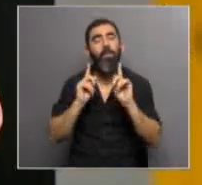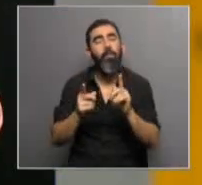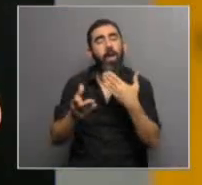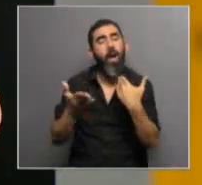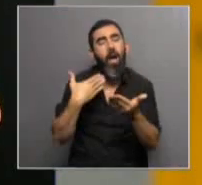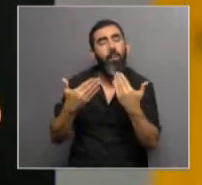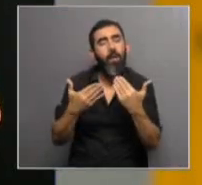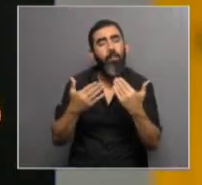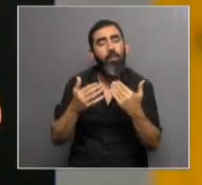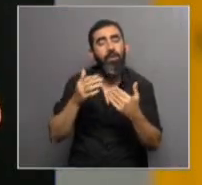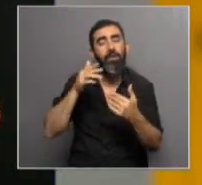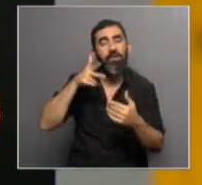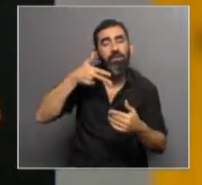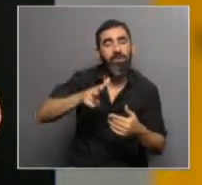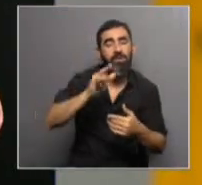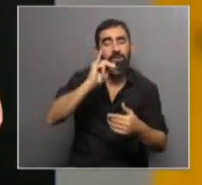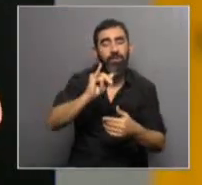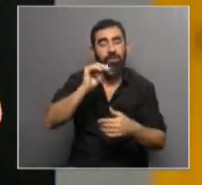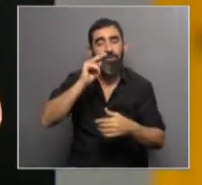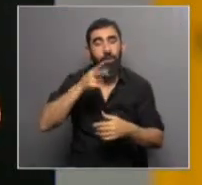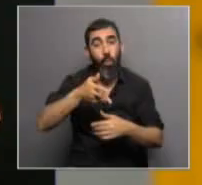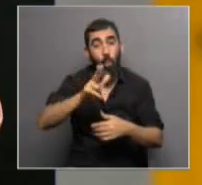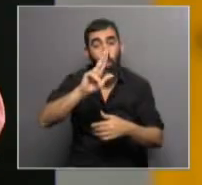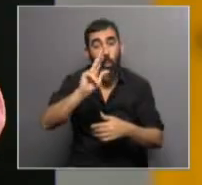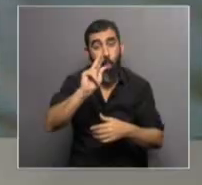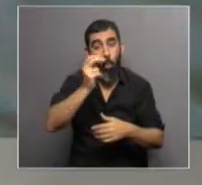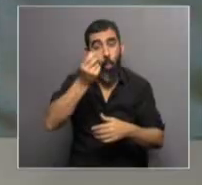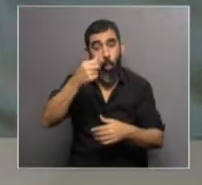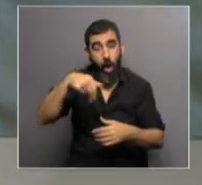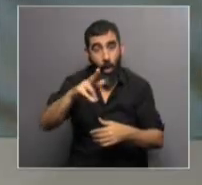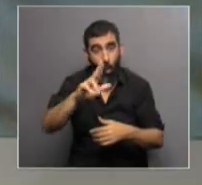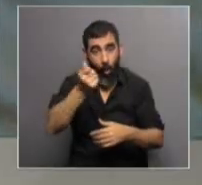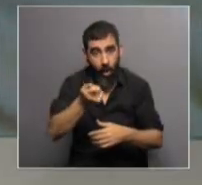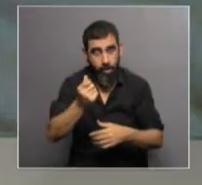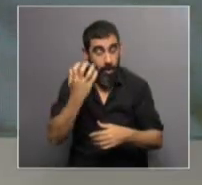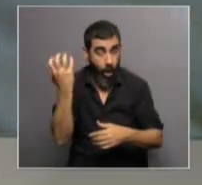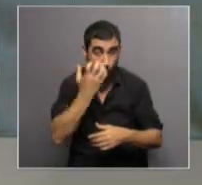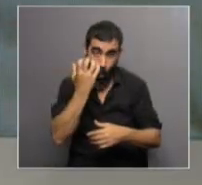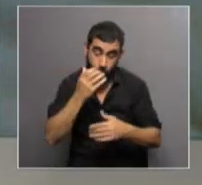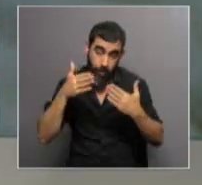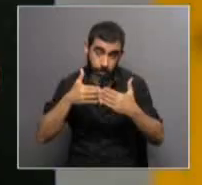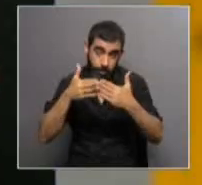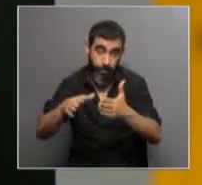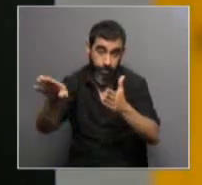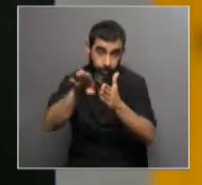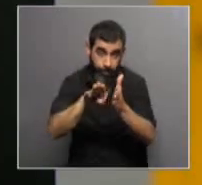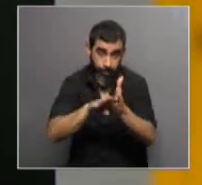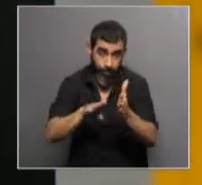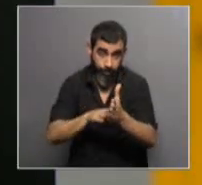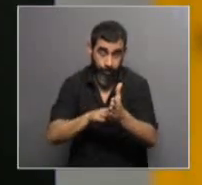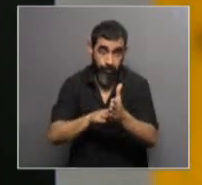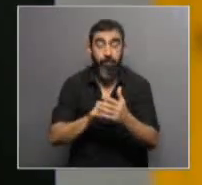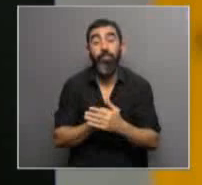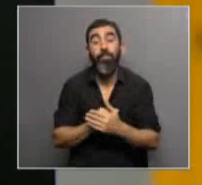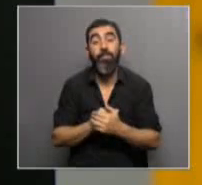caso de chihuahua desde ese proyecto de marina que sería catastrófico para la suerte de todas las plagas que van desde la desembocadura de rollo